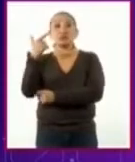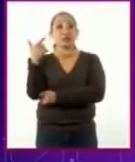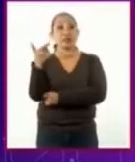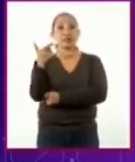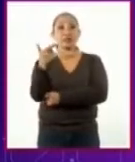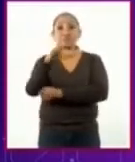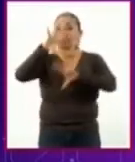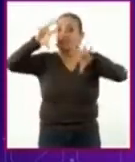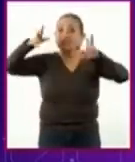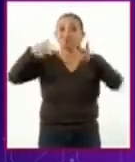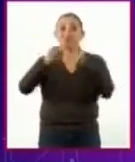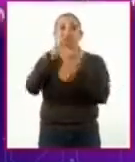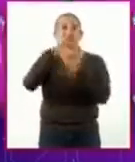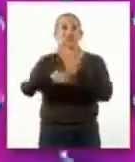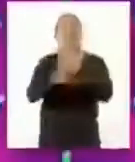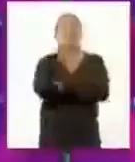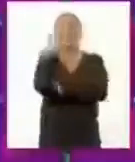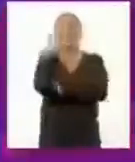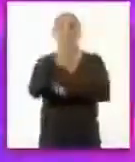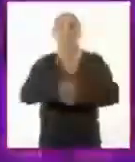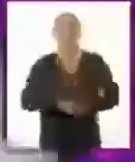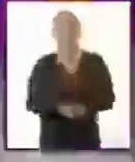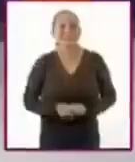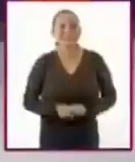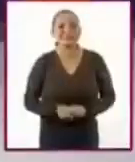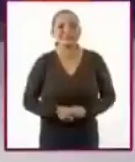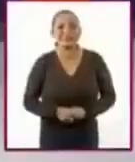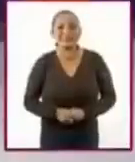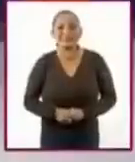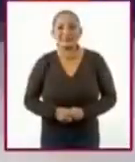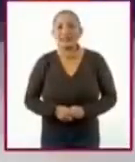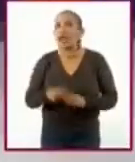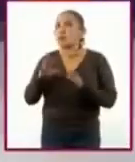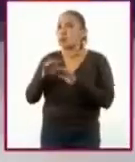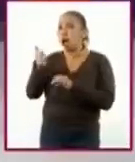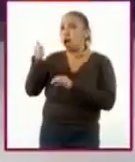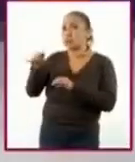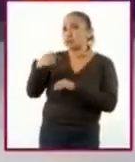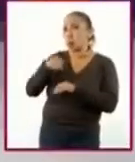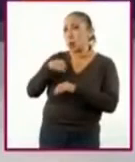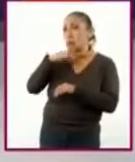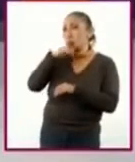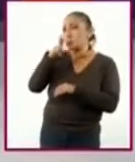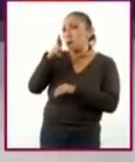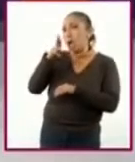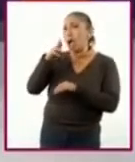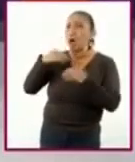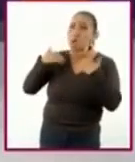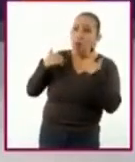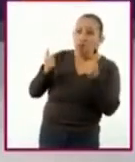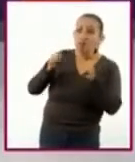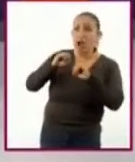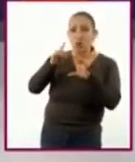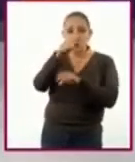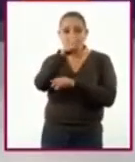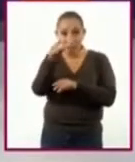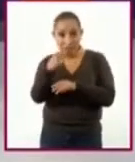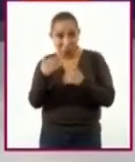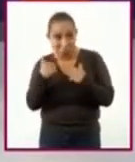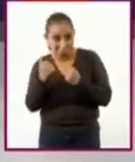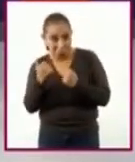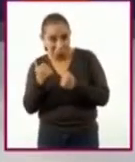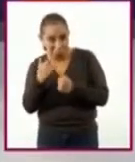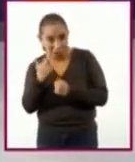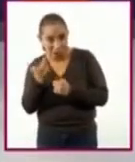lo que el resultado final es 7. Explicado de esa manera, me resulta claro. ¿Y a ustedes, alumnas y